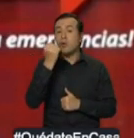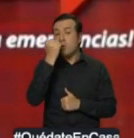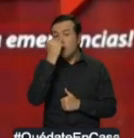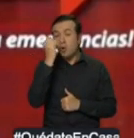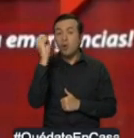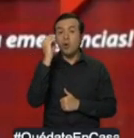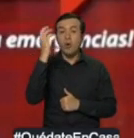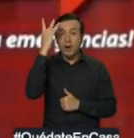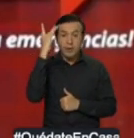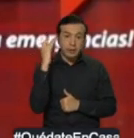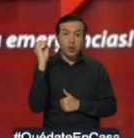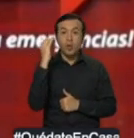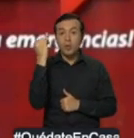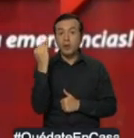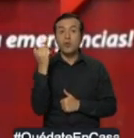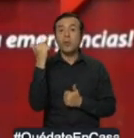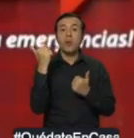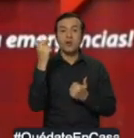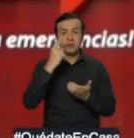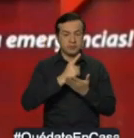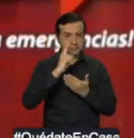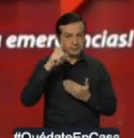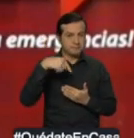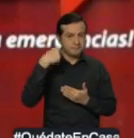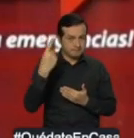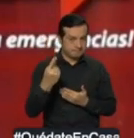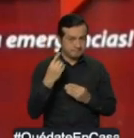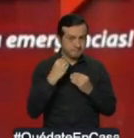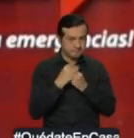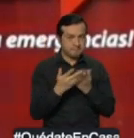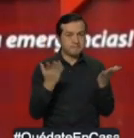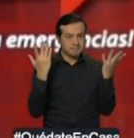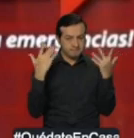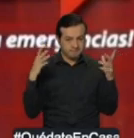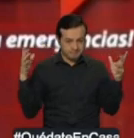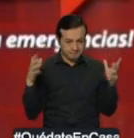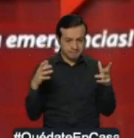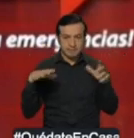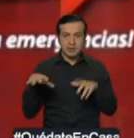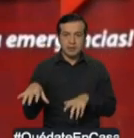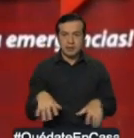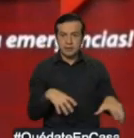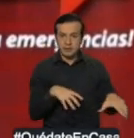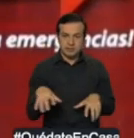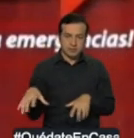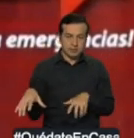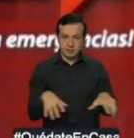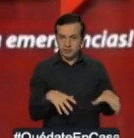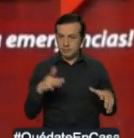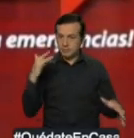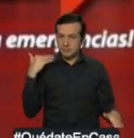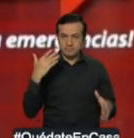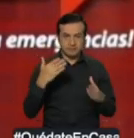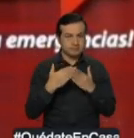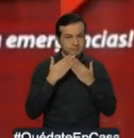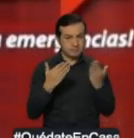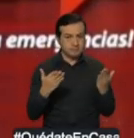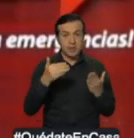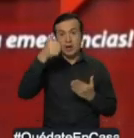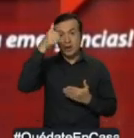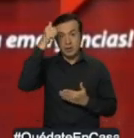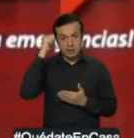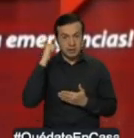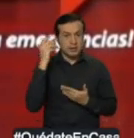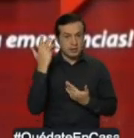semáforo para la próxima semana esto es básicamente en lo que se ha concentrado la actividad del coe en estos últimos días el día de ayer